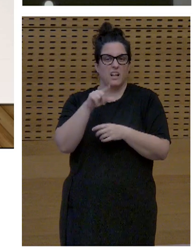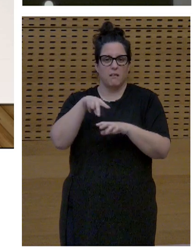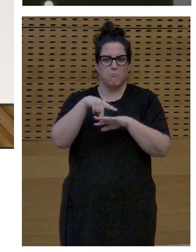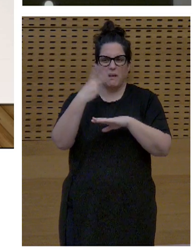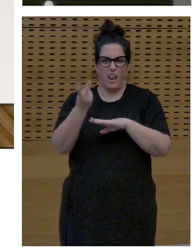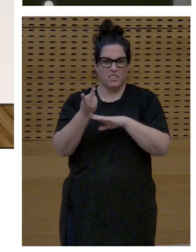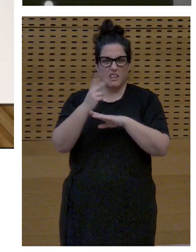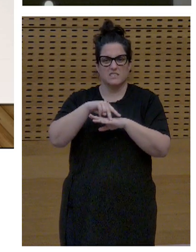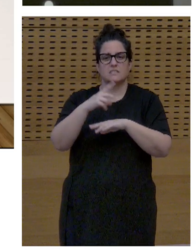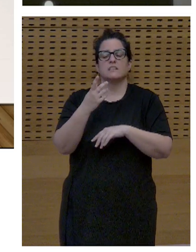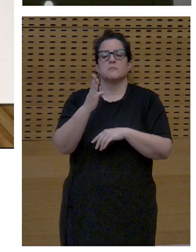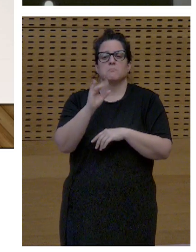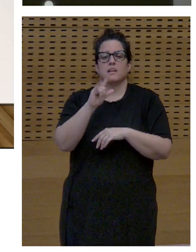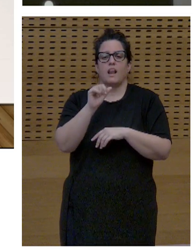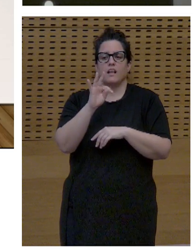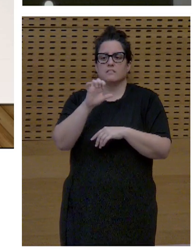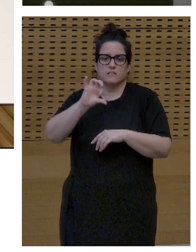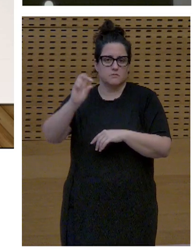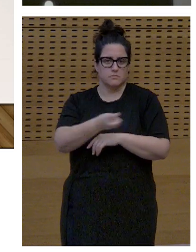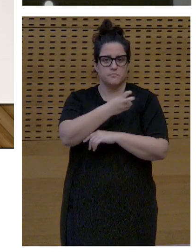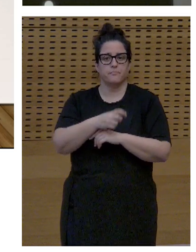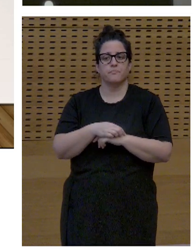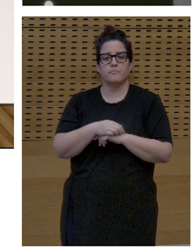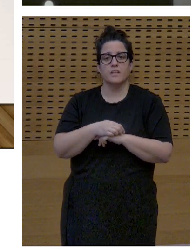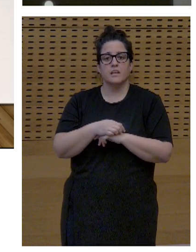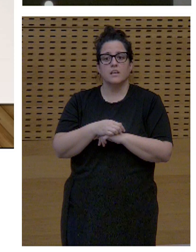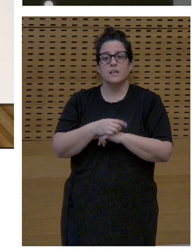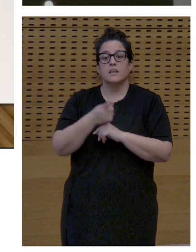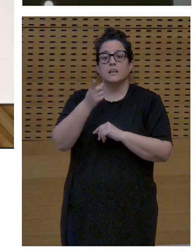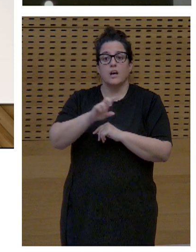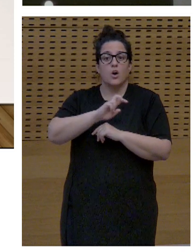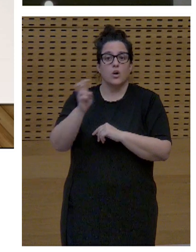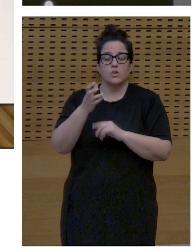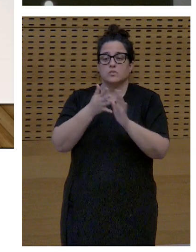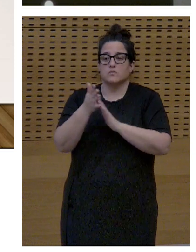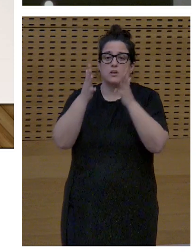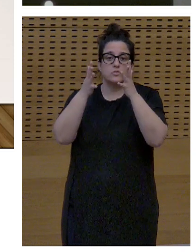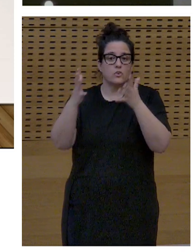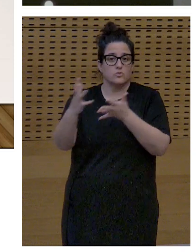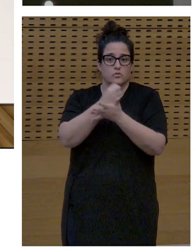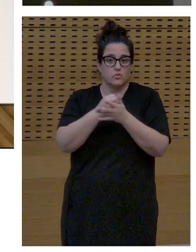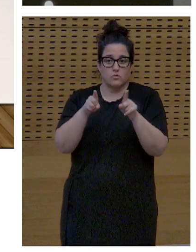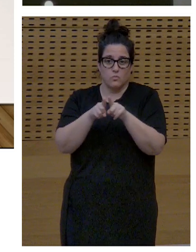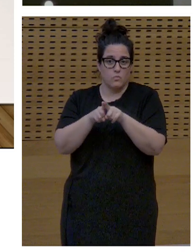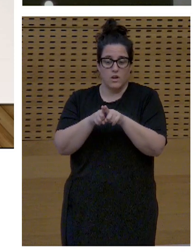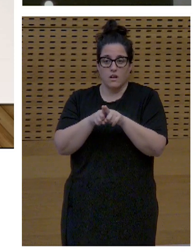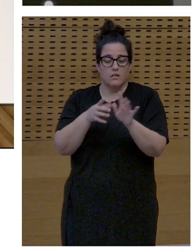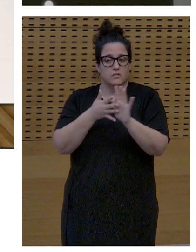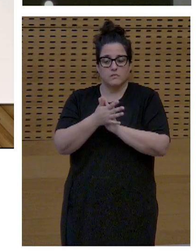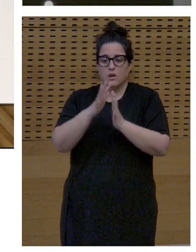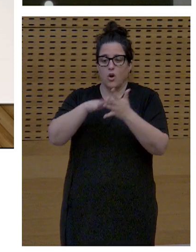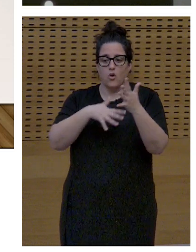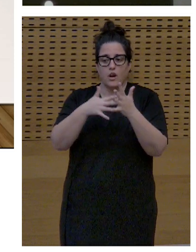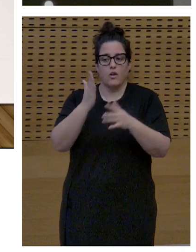es muy importante. Y las recomendaciones son las mismas que a toda la población. Seguir un horario